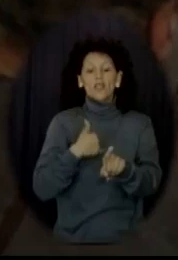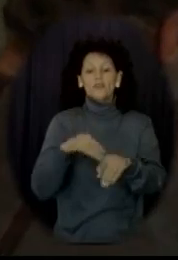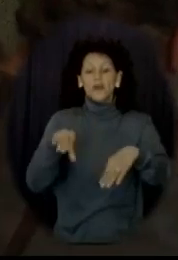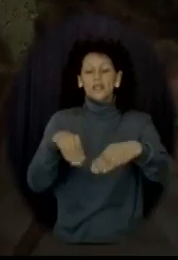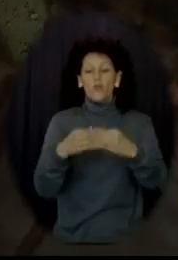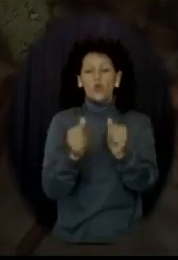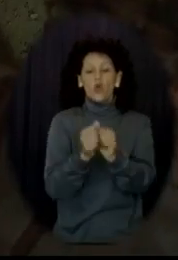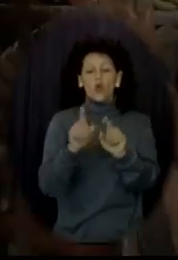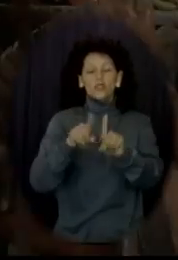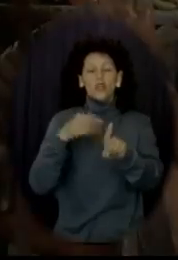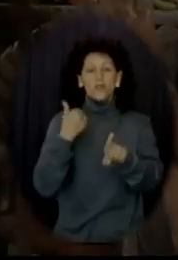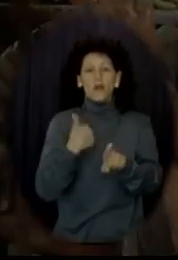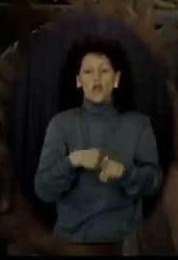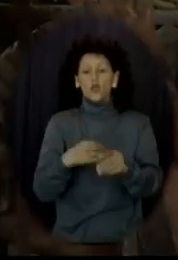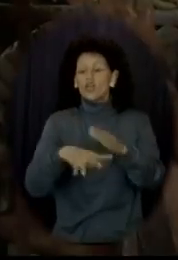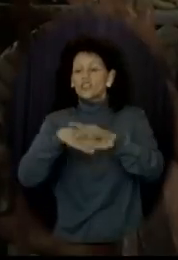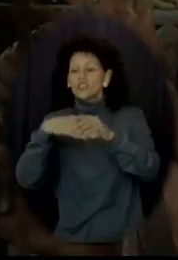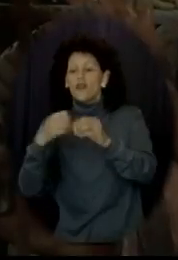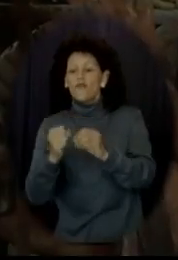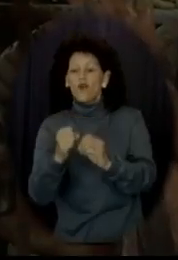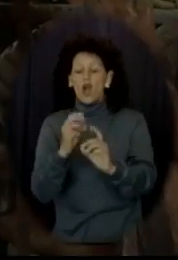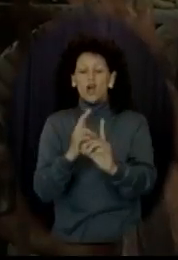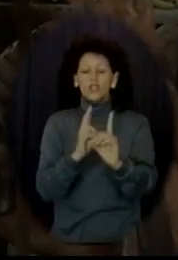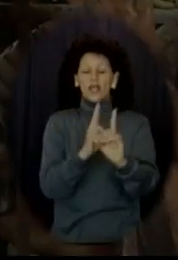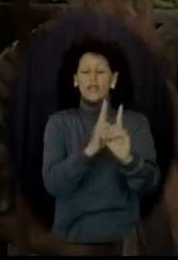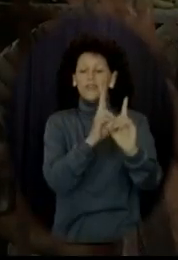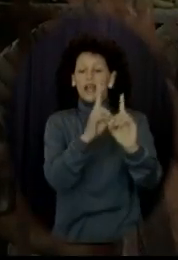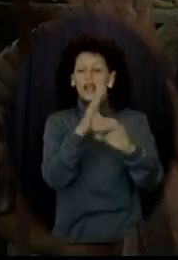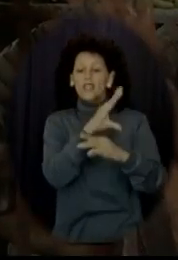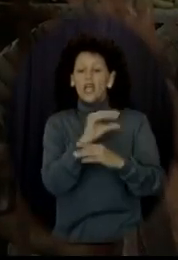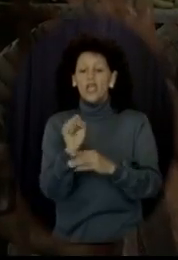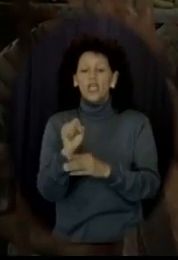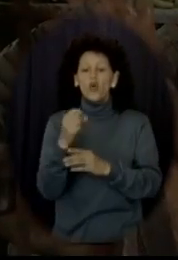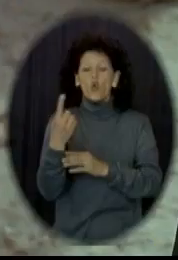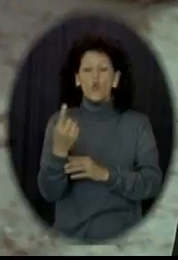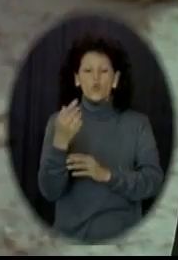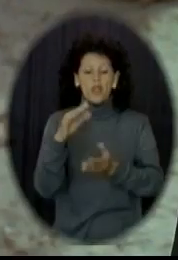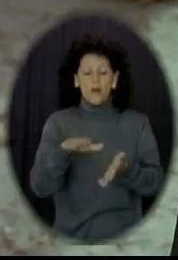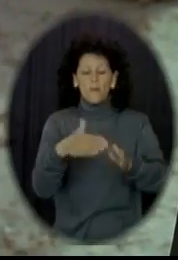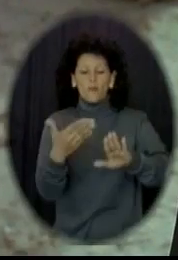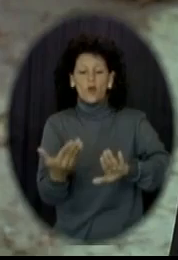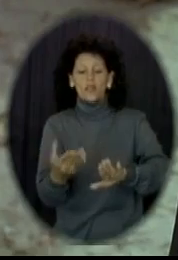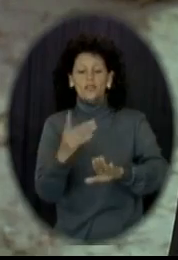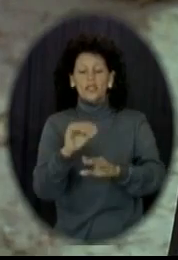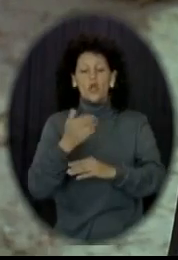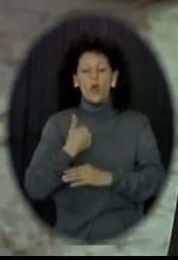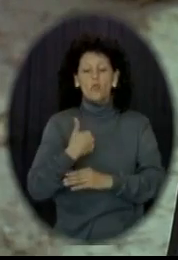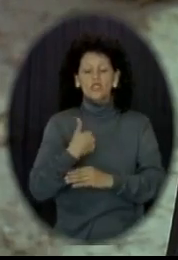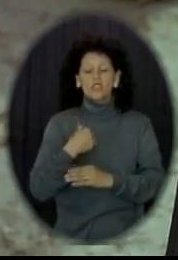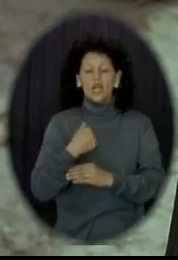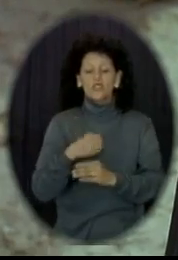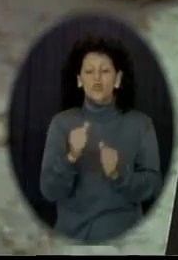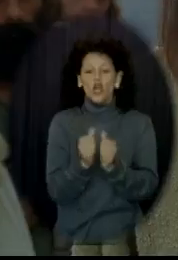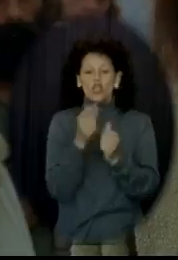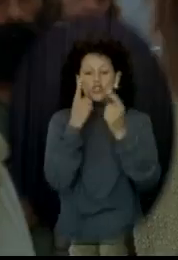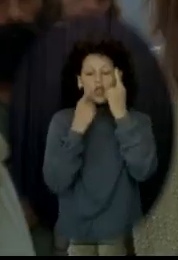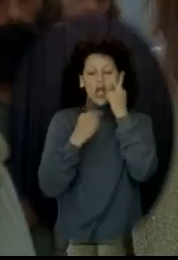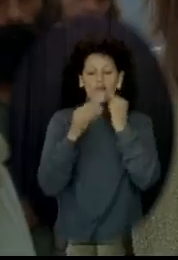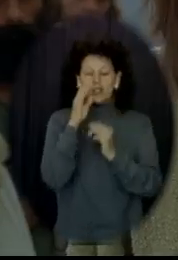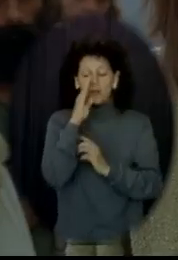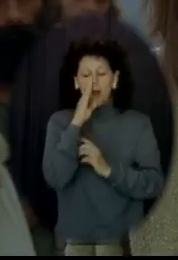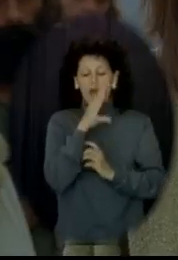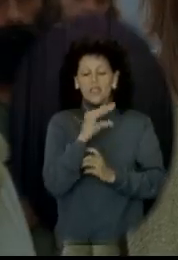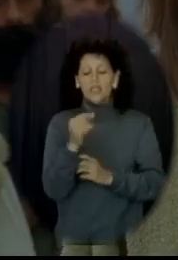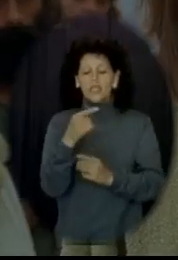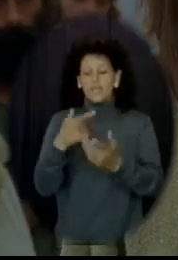Bueno, al llegar a la puerta de Naín, salió un cortejo fúnebre. El muerto era el hijo único de una viuda.